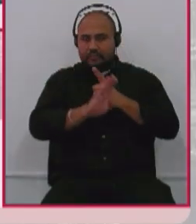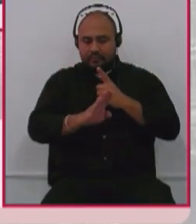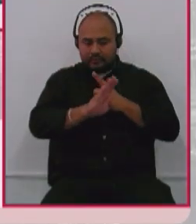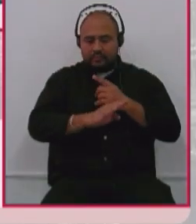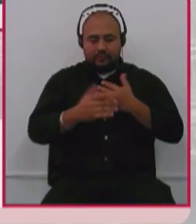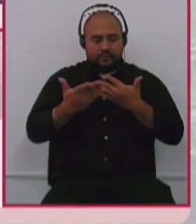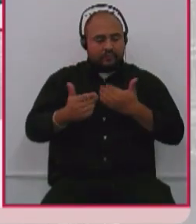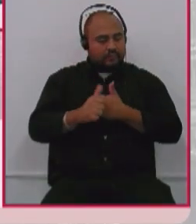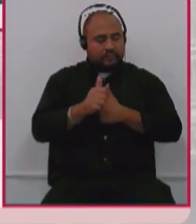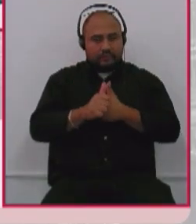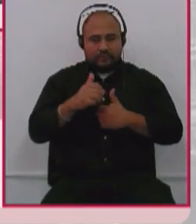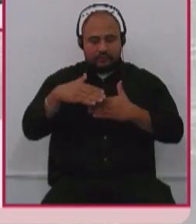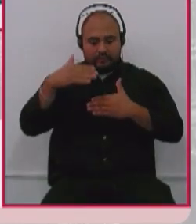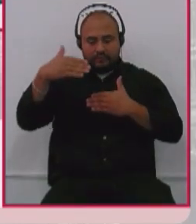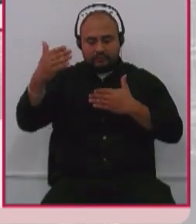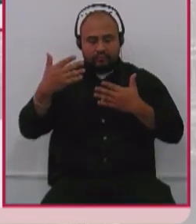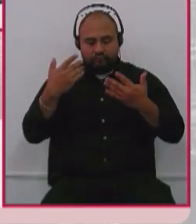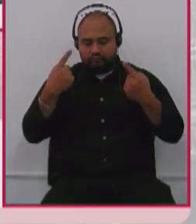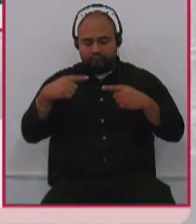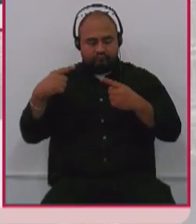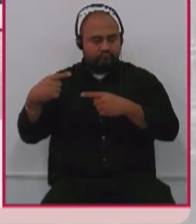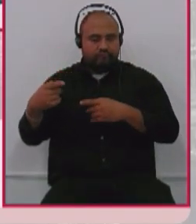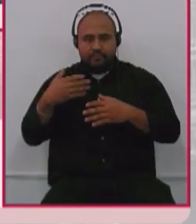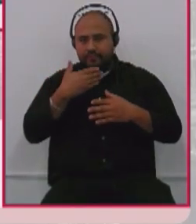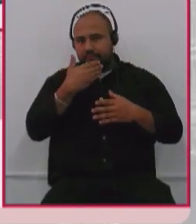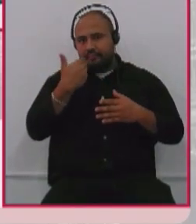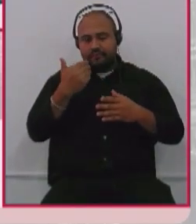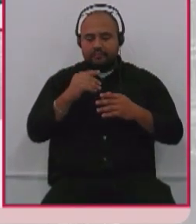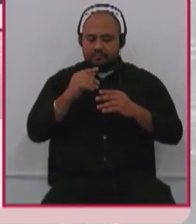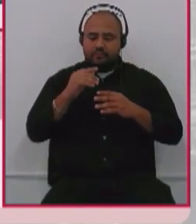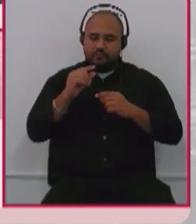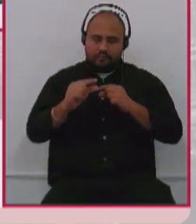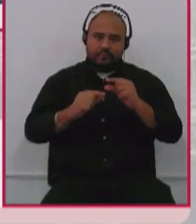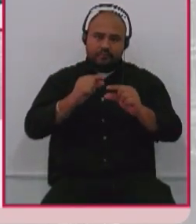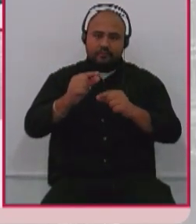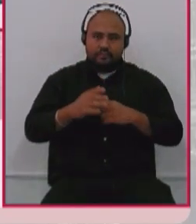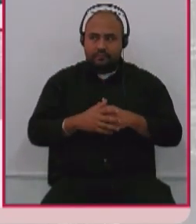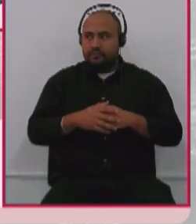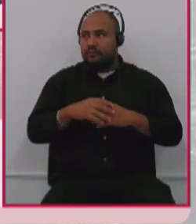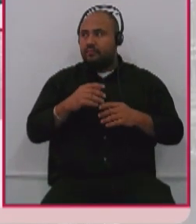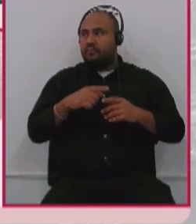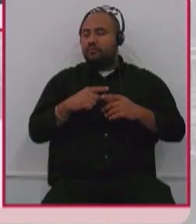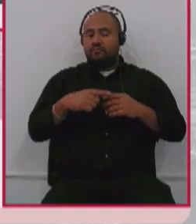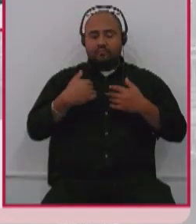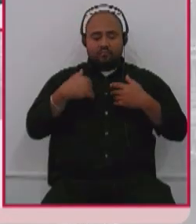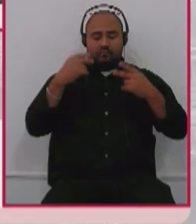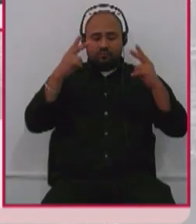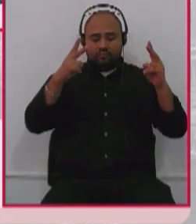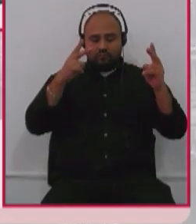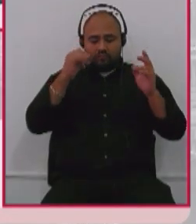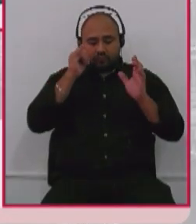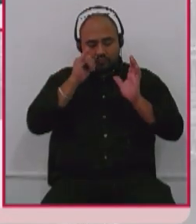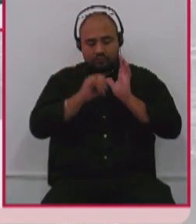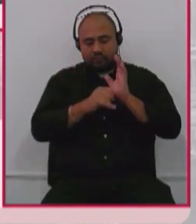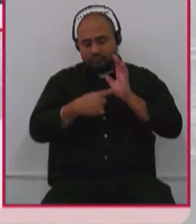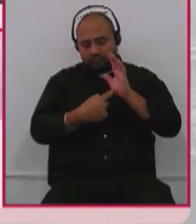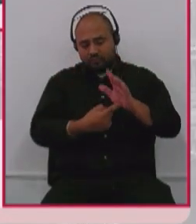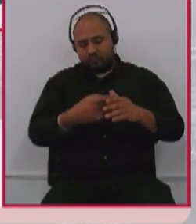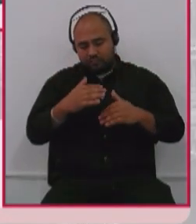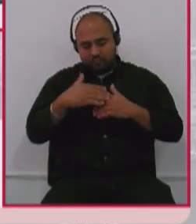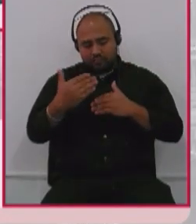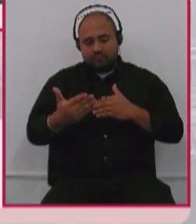la lixiviación por goteo, lixiviación convencional. Acá quiero que se queden con dos conceptos clave que lo vamos a ver después